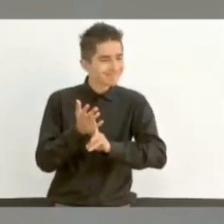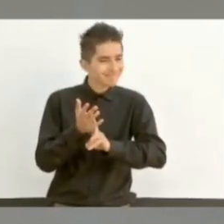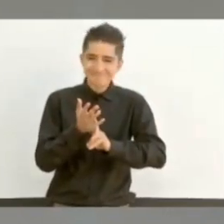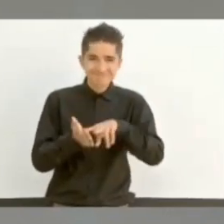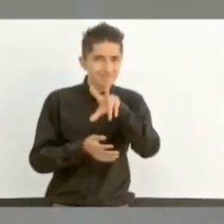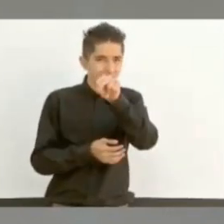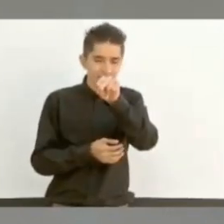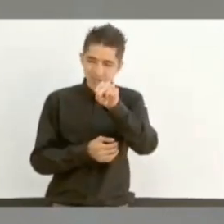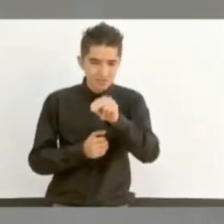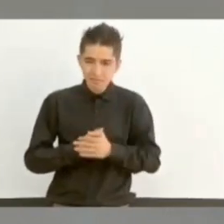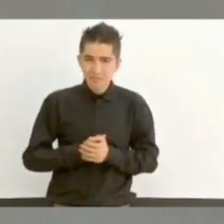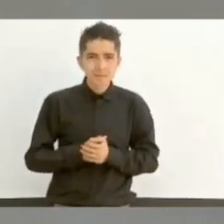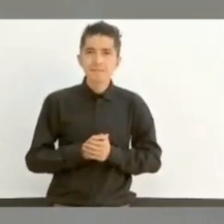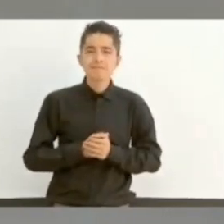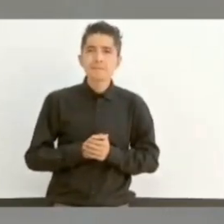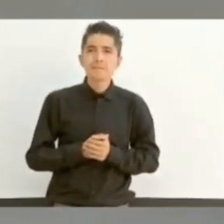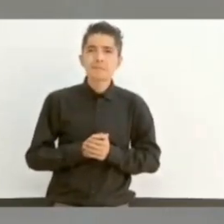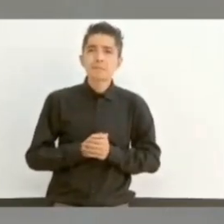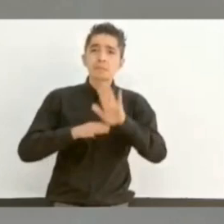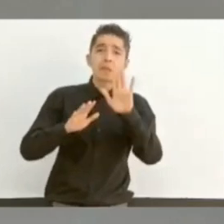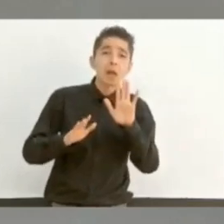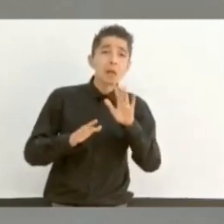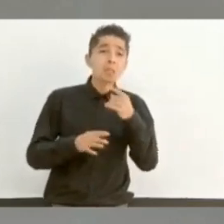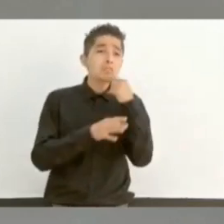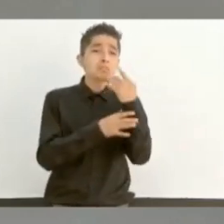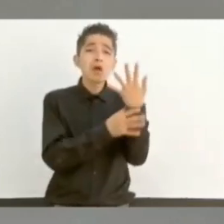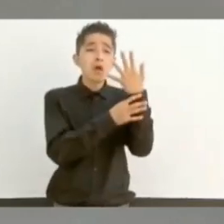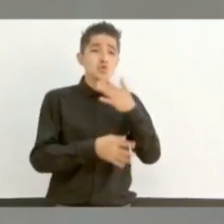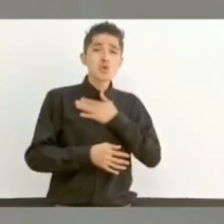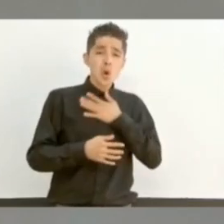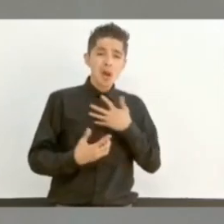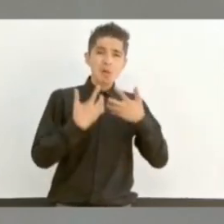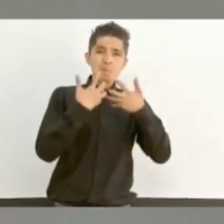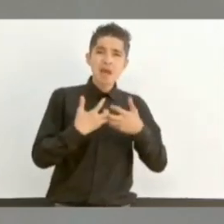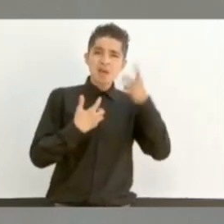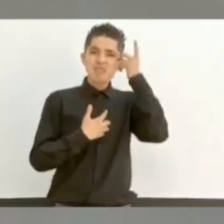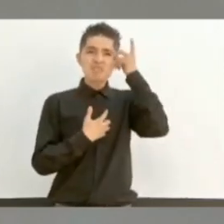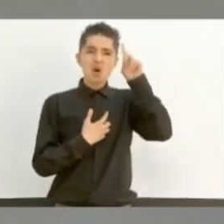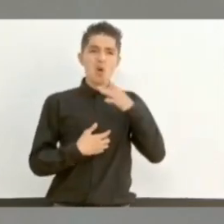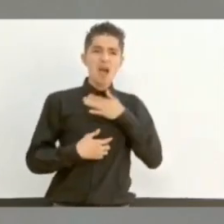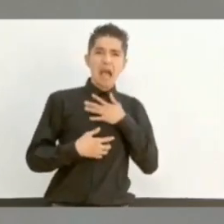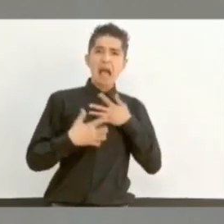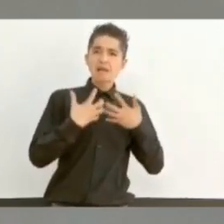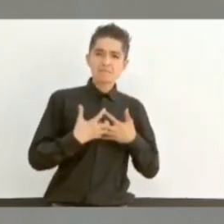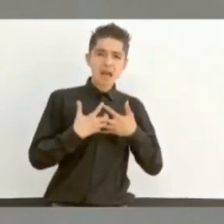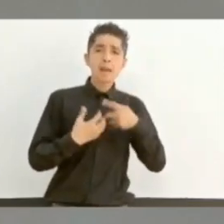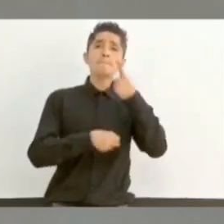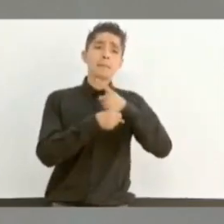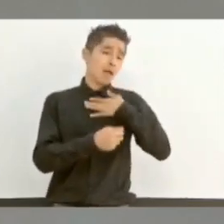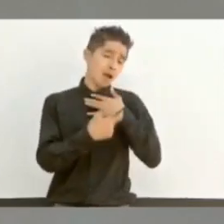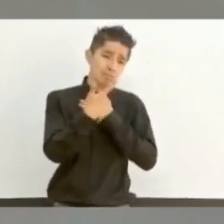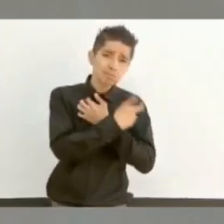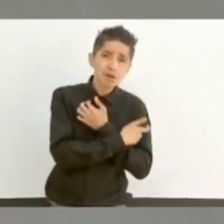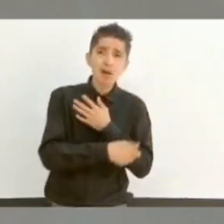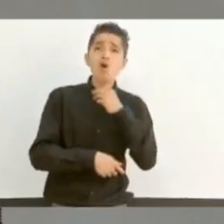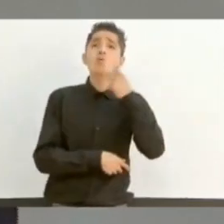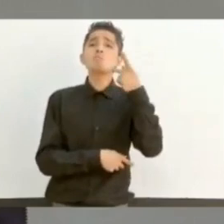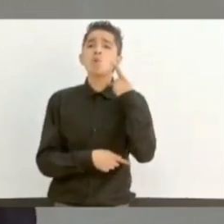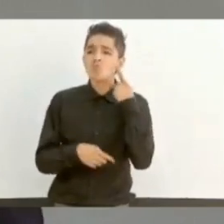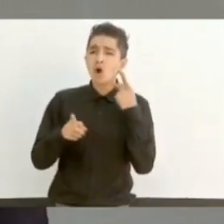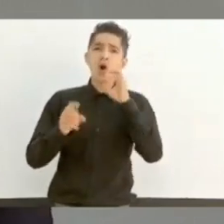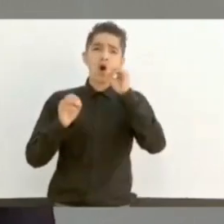el que soy empresario, soy político, tengo influencia,